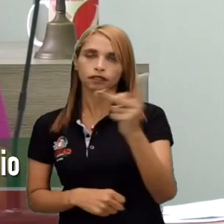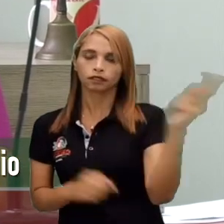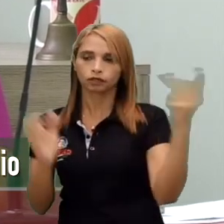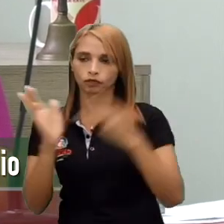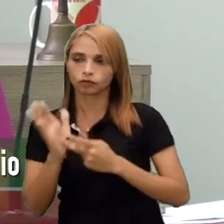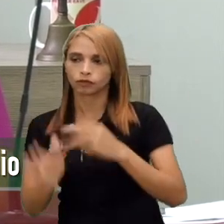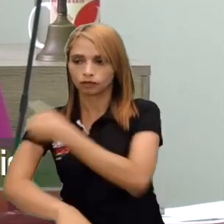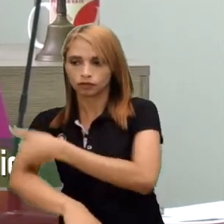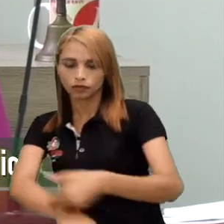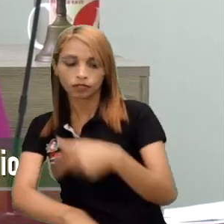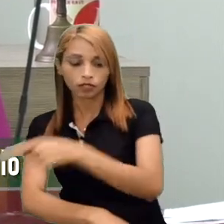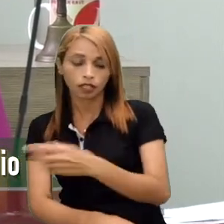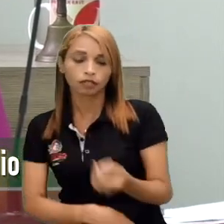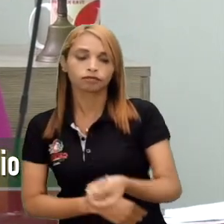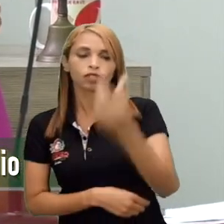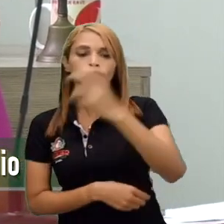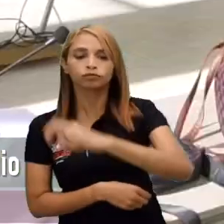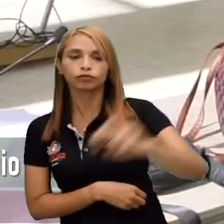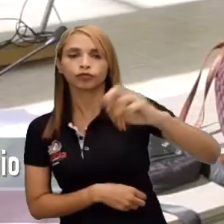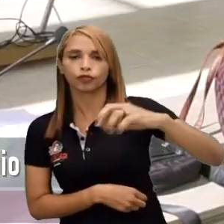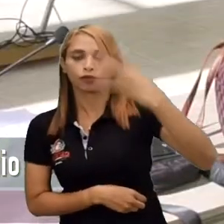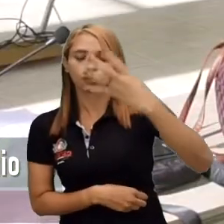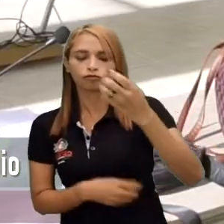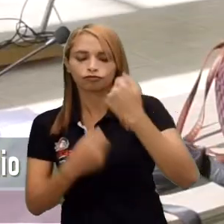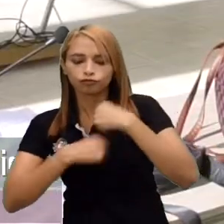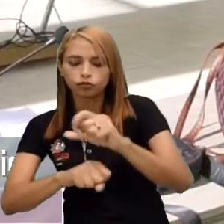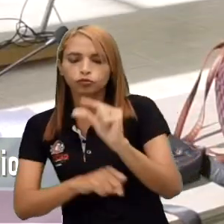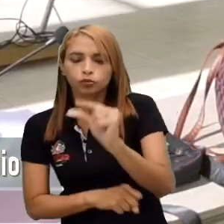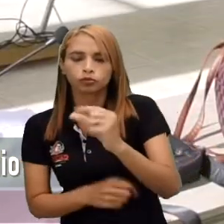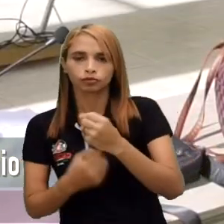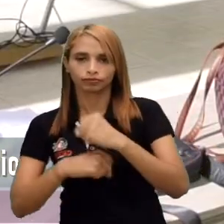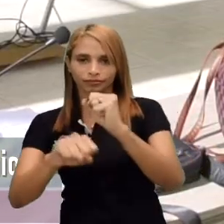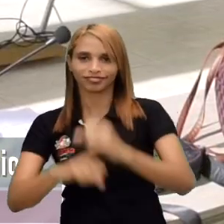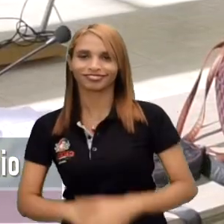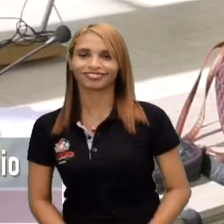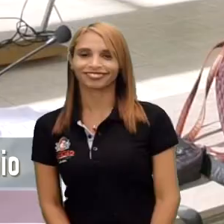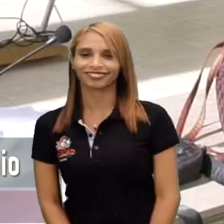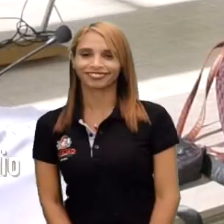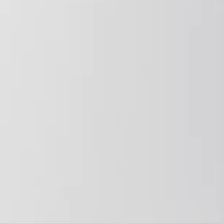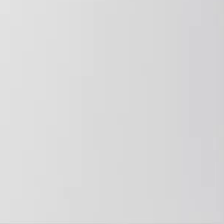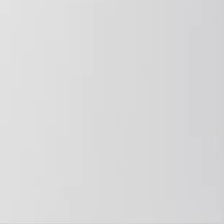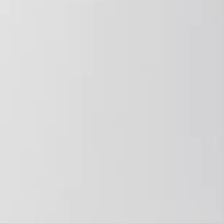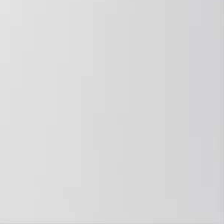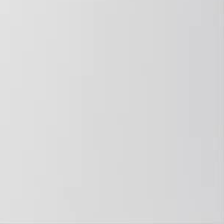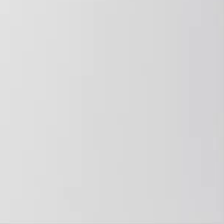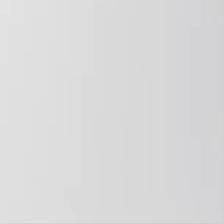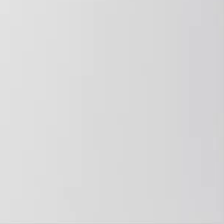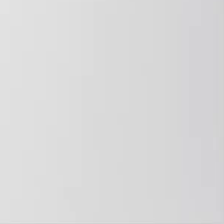22 mil millones que garantizan al nuevo mandatario llegar a la cuarta con un esfuerzo adicional.